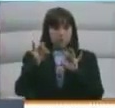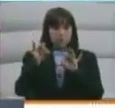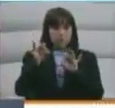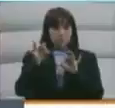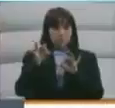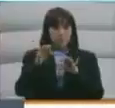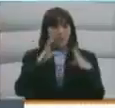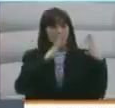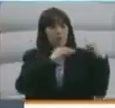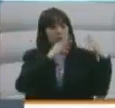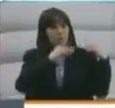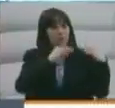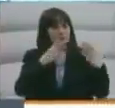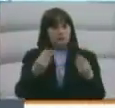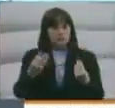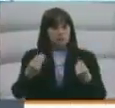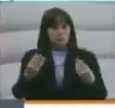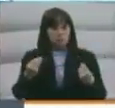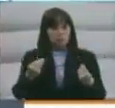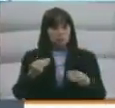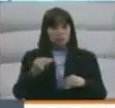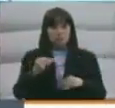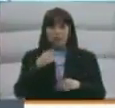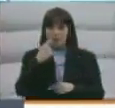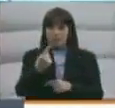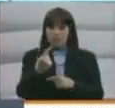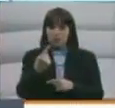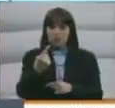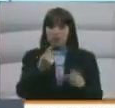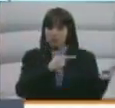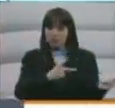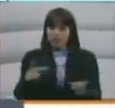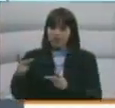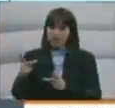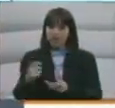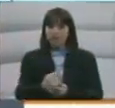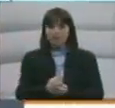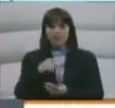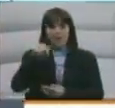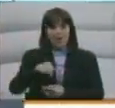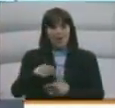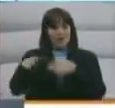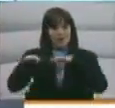esperanzador, diría yo. Por eso les digo que bienvenidos. Hoy jueves